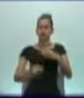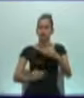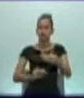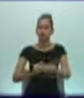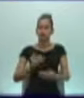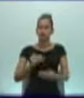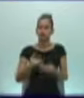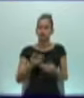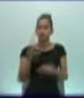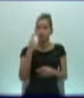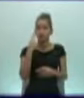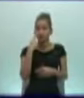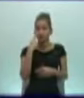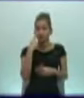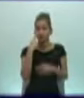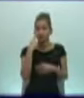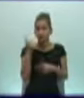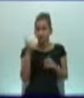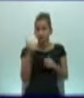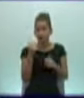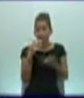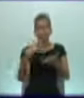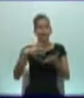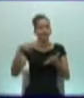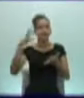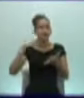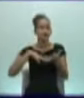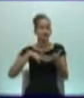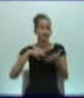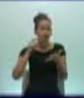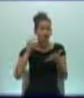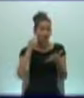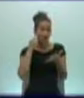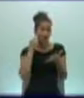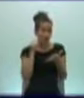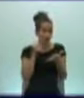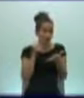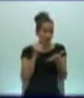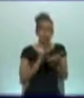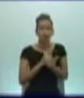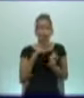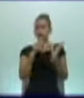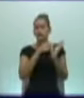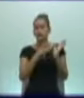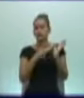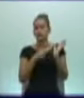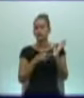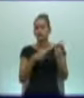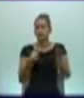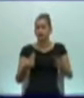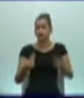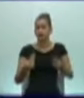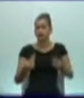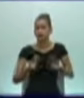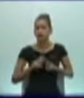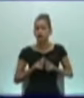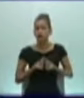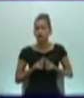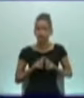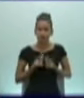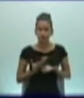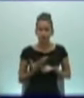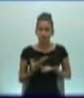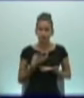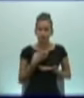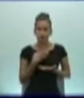tabla donde estamos determinando qué elementos son los que me dan y cuáles son los que tengo que buscar en este tipo de problemas.